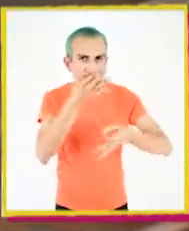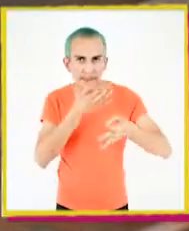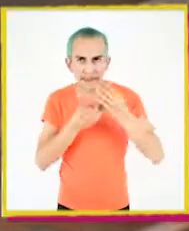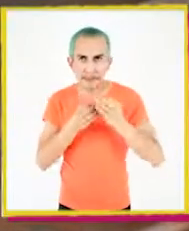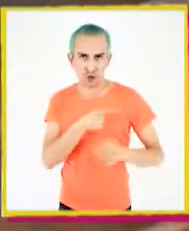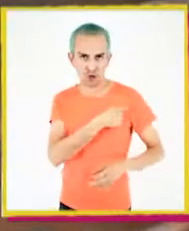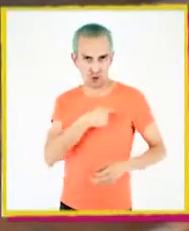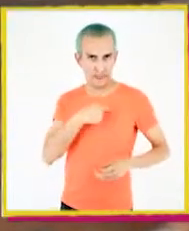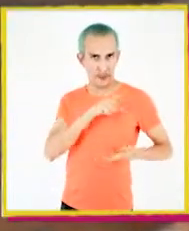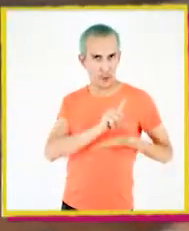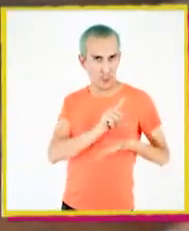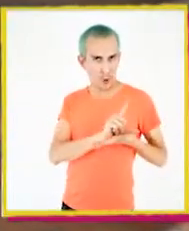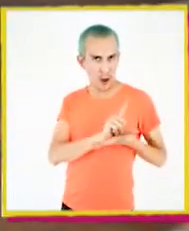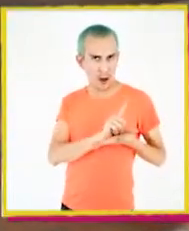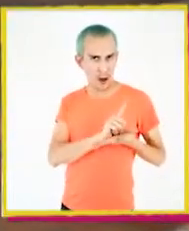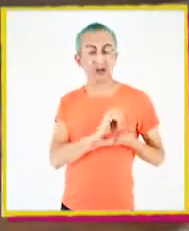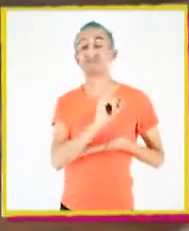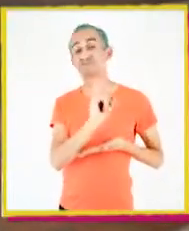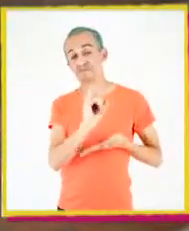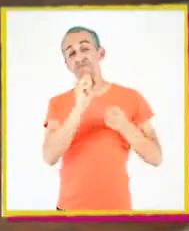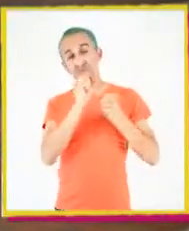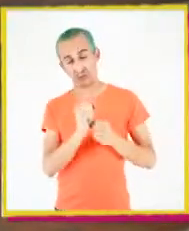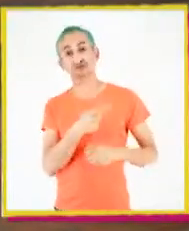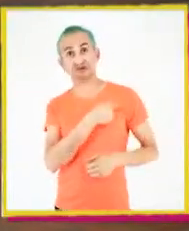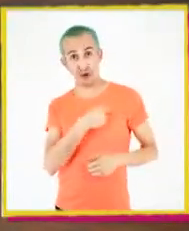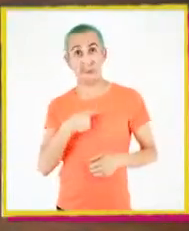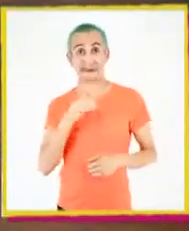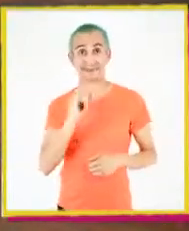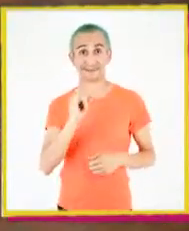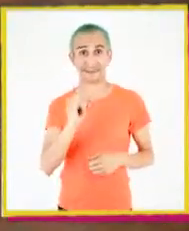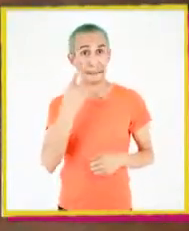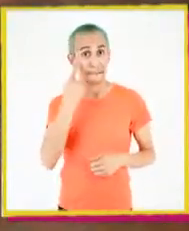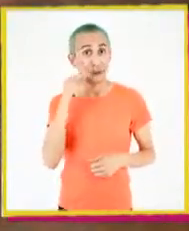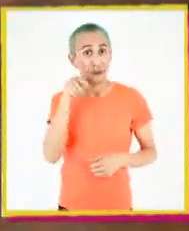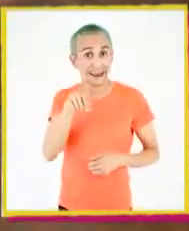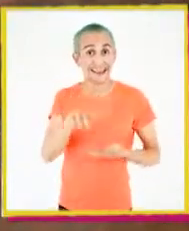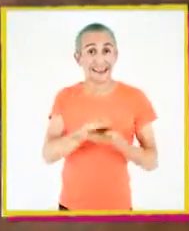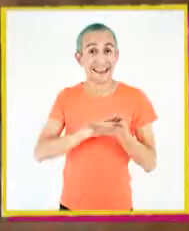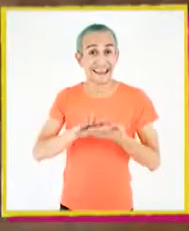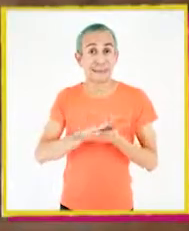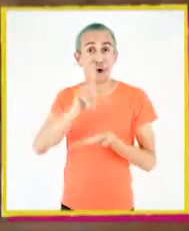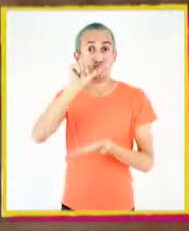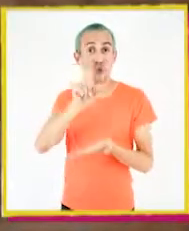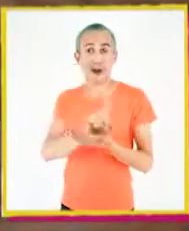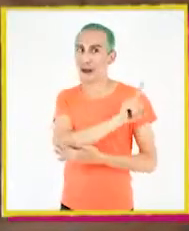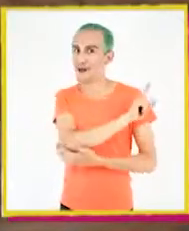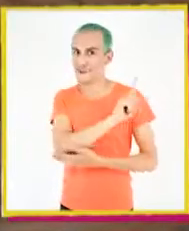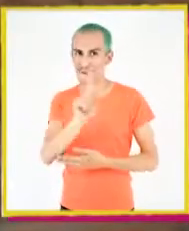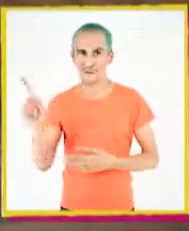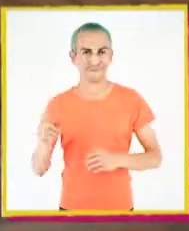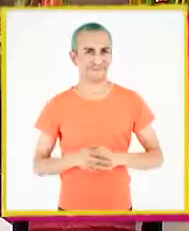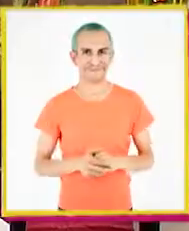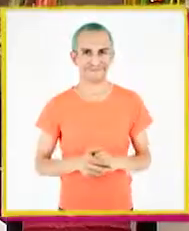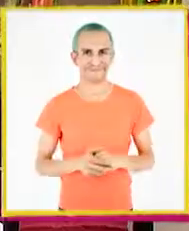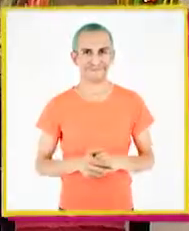dicen que pueden ser nombres de lugares. Sí, son nombres, pero en este caso no de lugares.